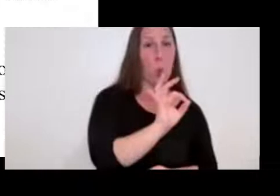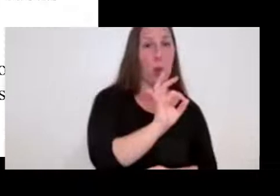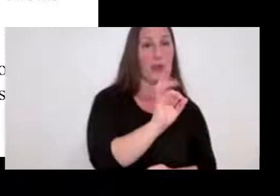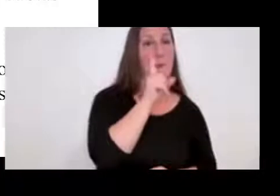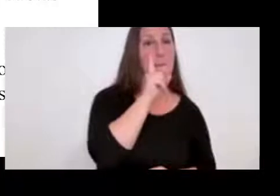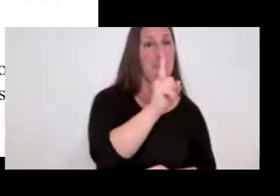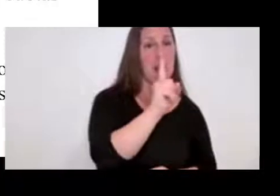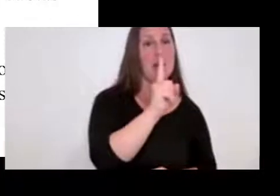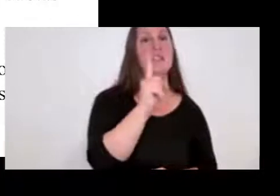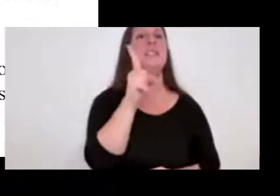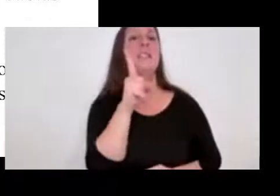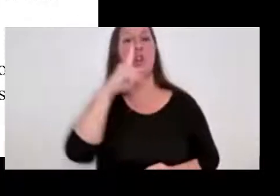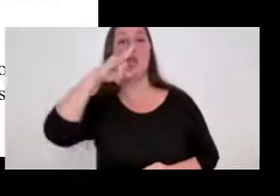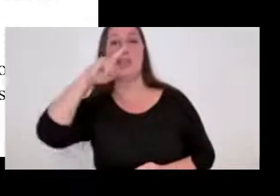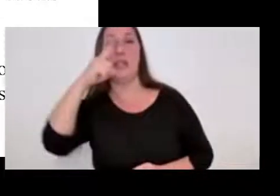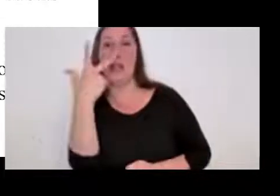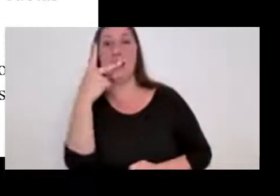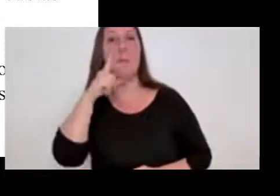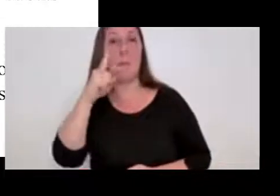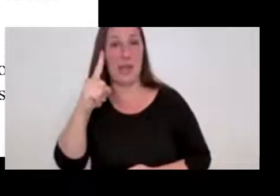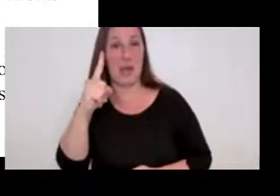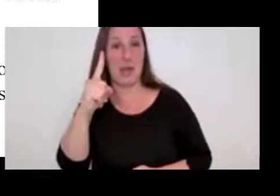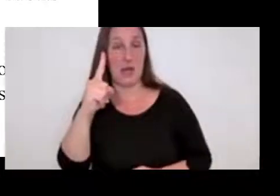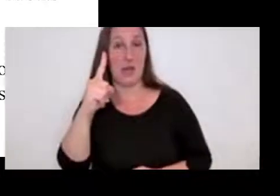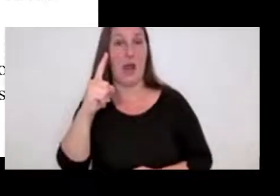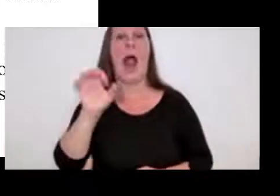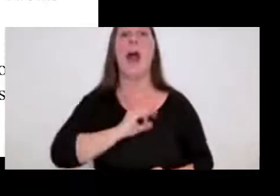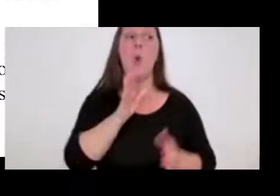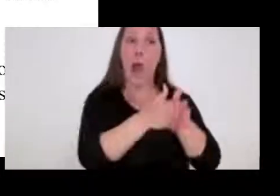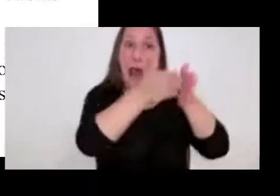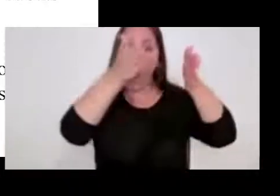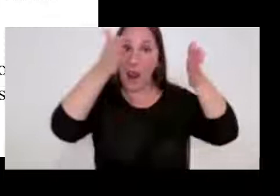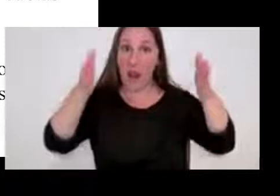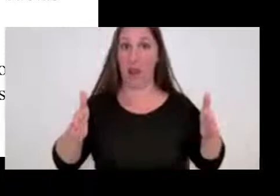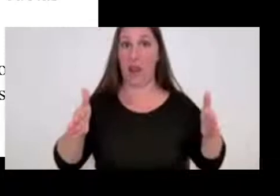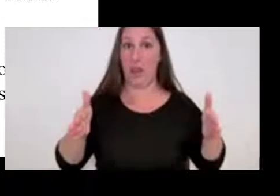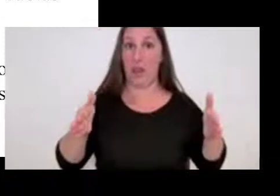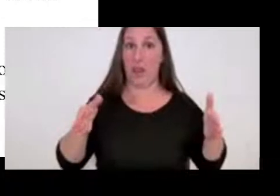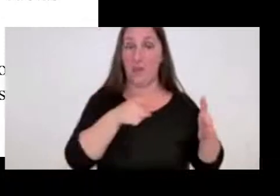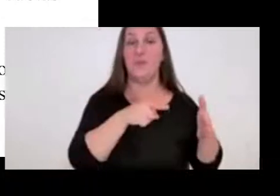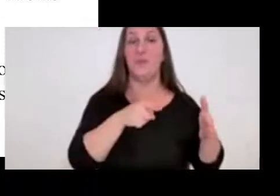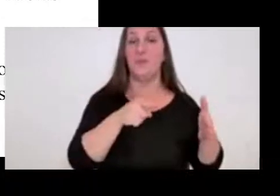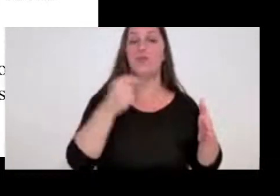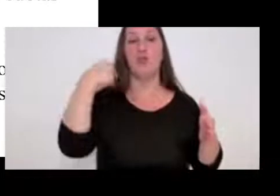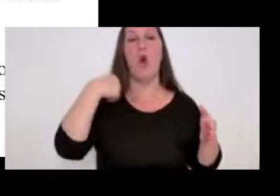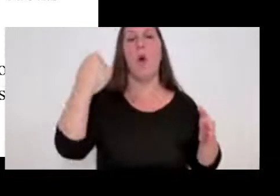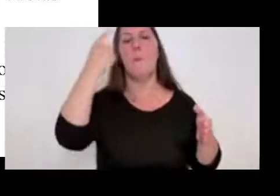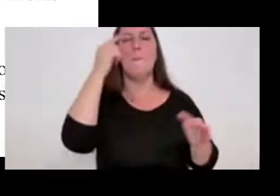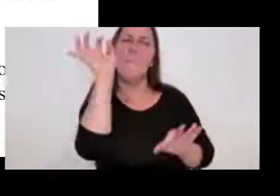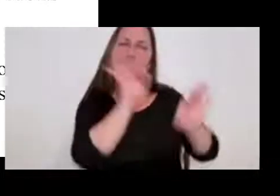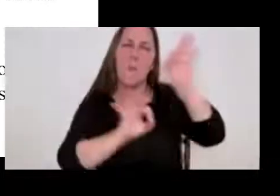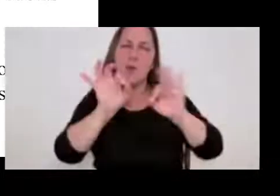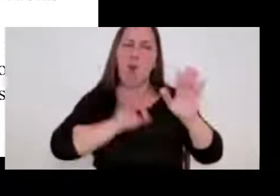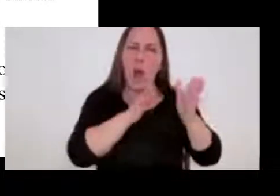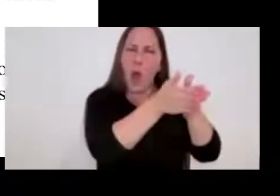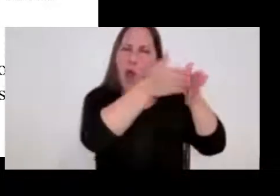150.000 y 173.000 por año, y acá lo que digo es, tomo promedio a lo largo de todo el año,